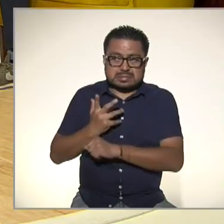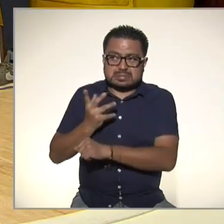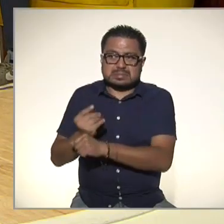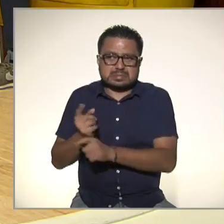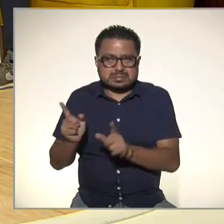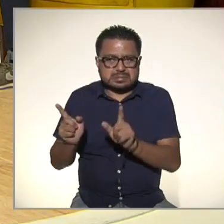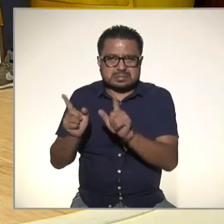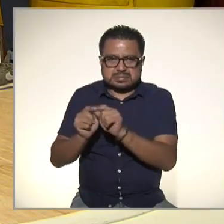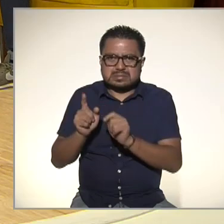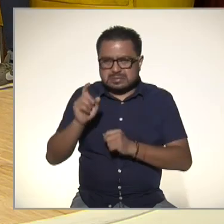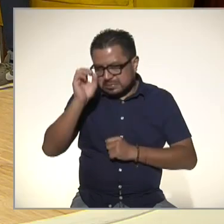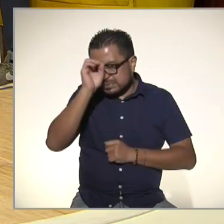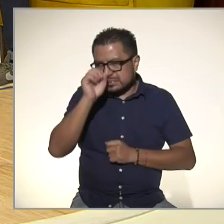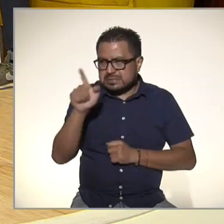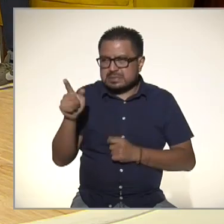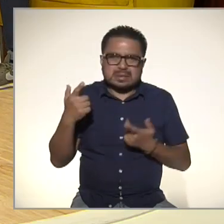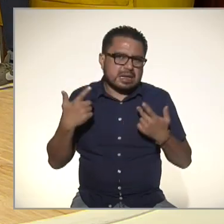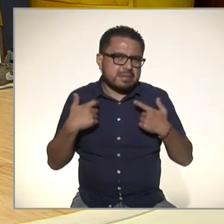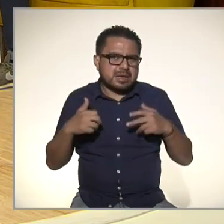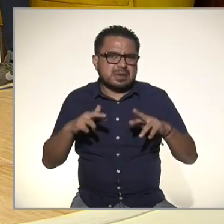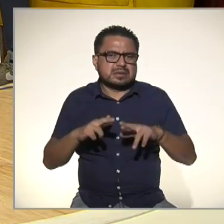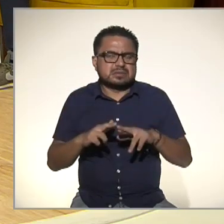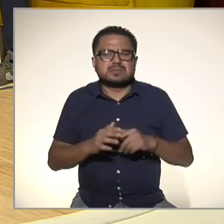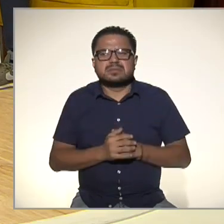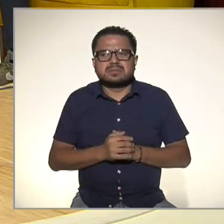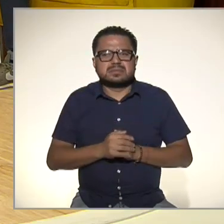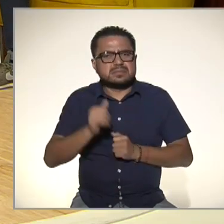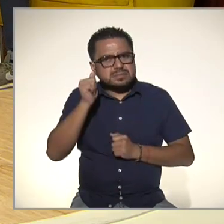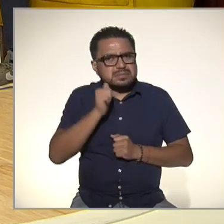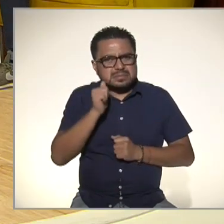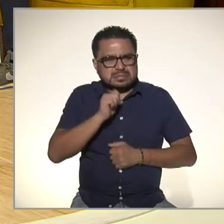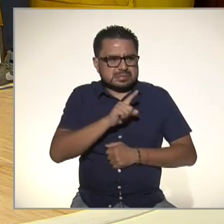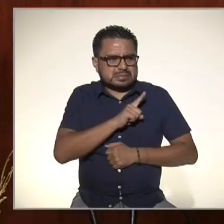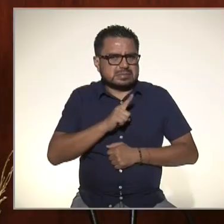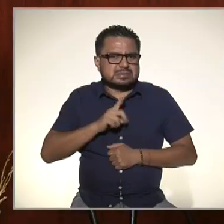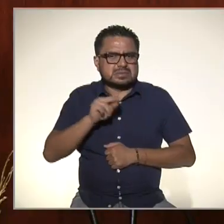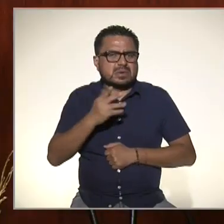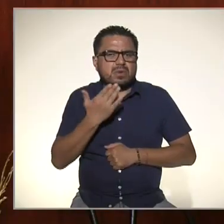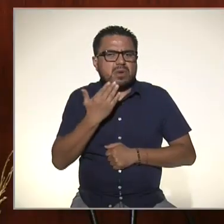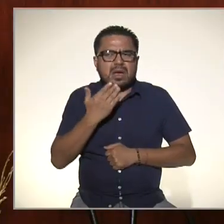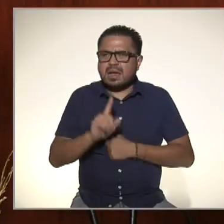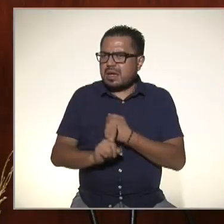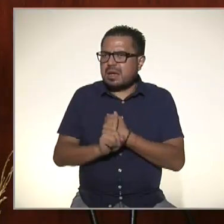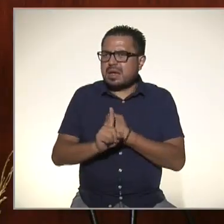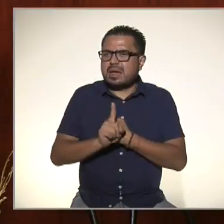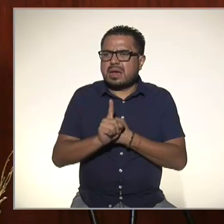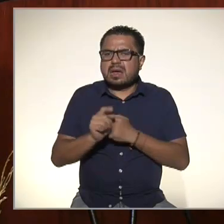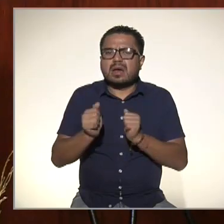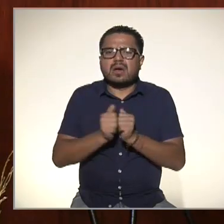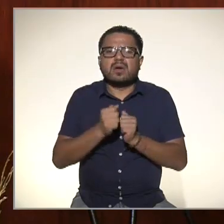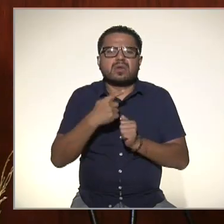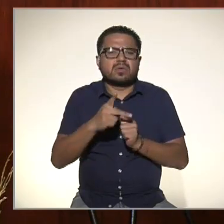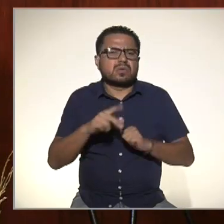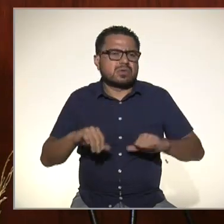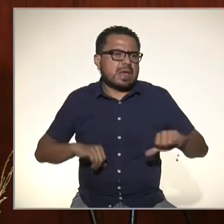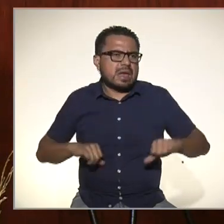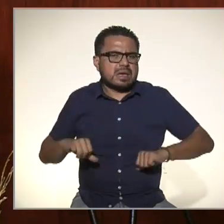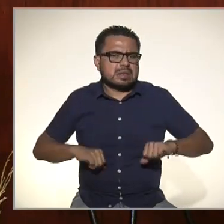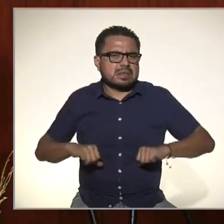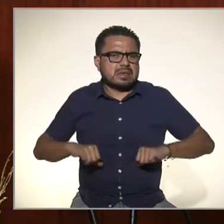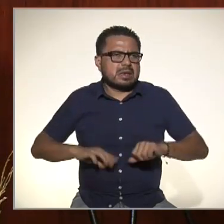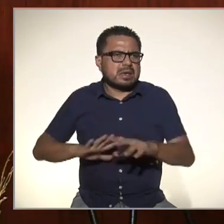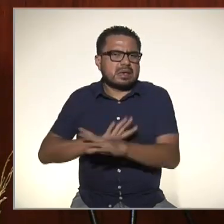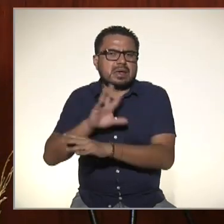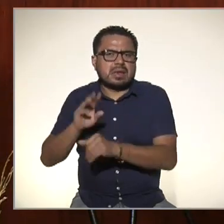nada más al comentario del maestro, siempre y cuando no te esté afectando el resto de tus actividades. Exactamente.